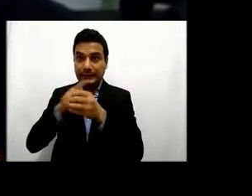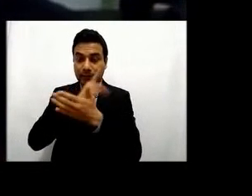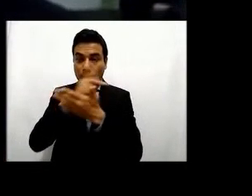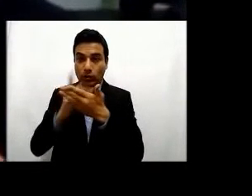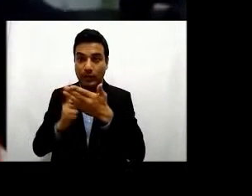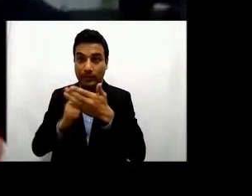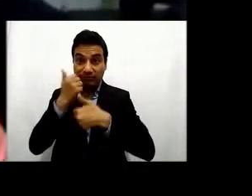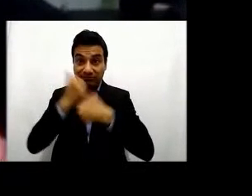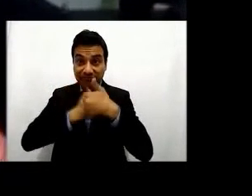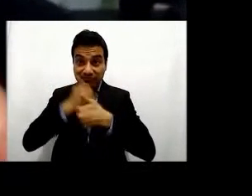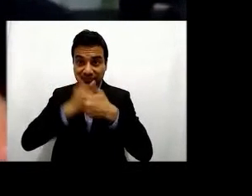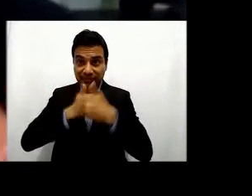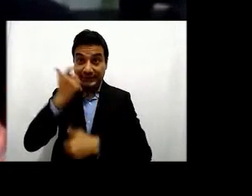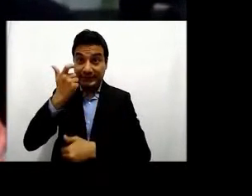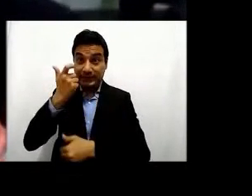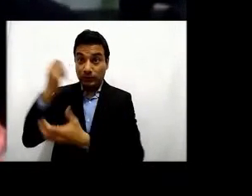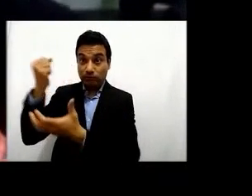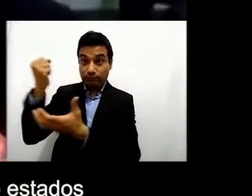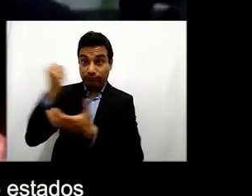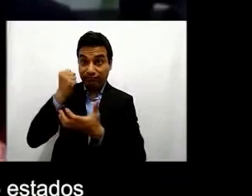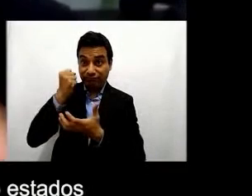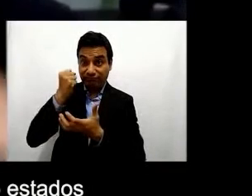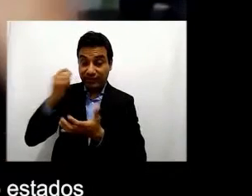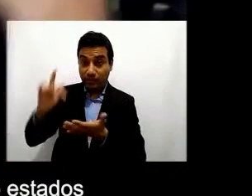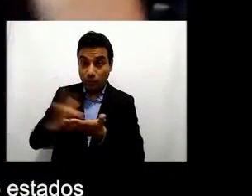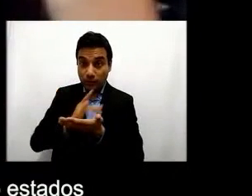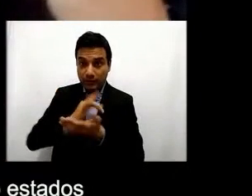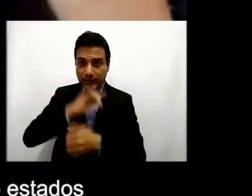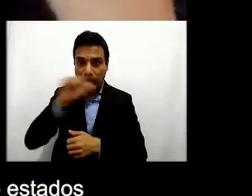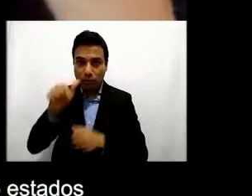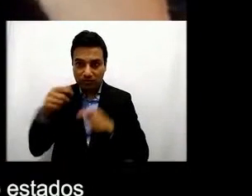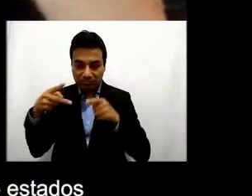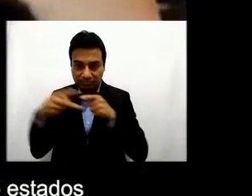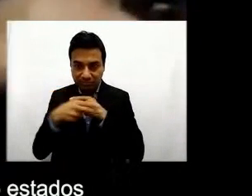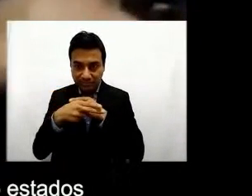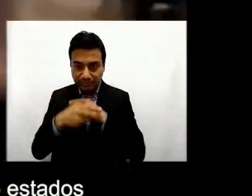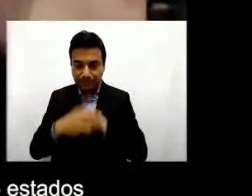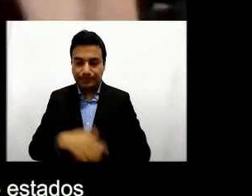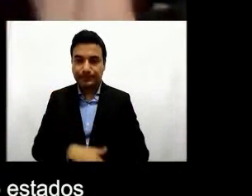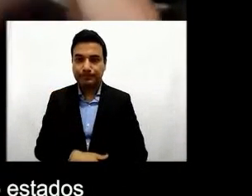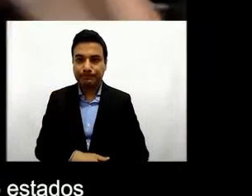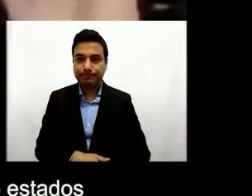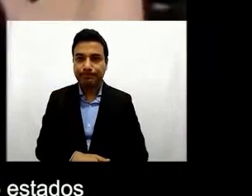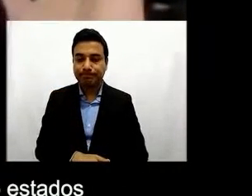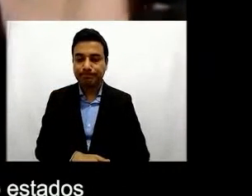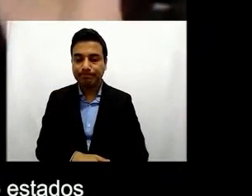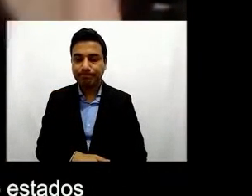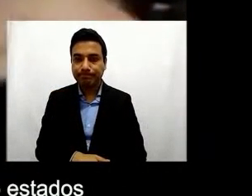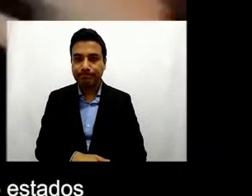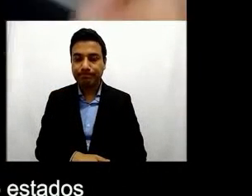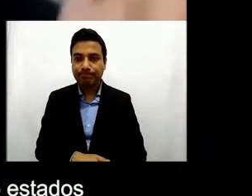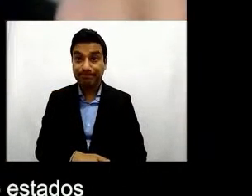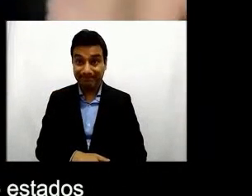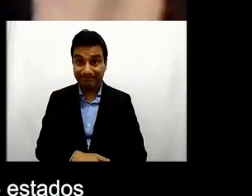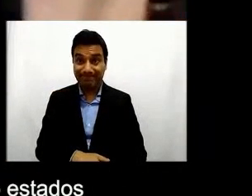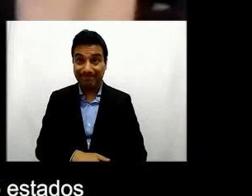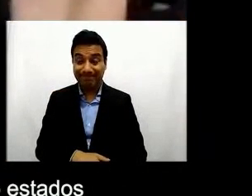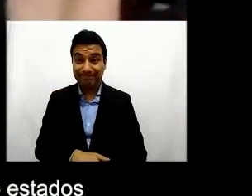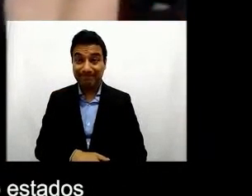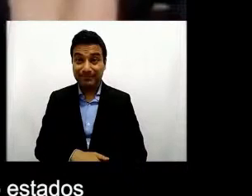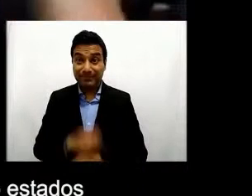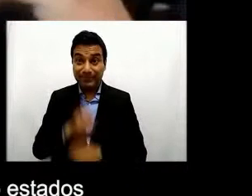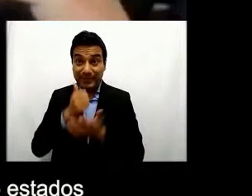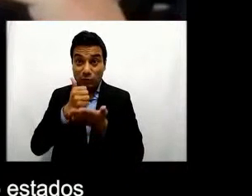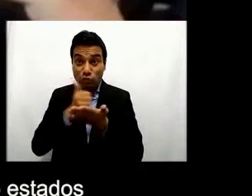obtener algún tipo de estímulo, ¿no? Esta situación, sobre todo en los lugares, ciudades o estados que sí se dieron a la